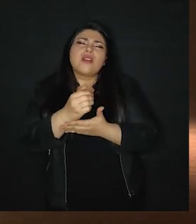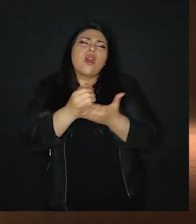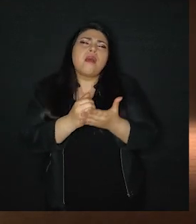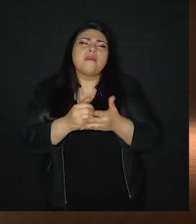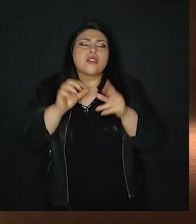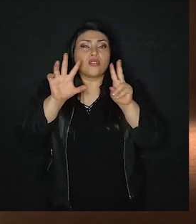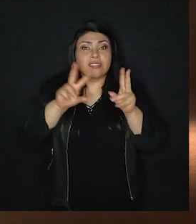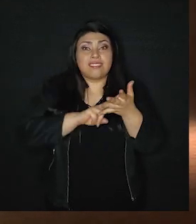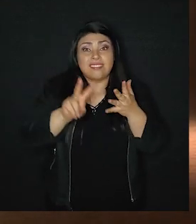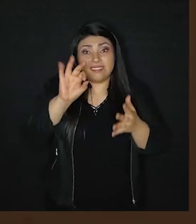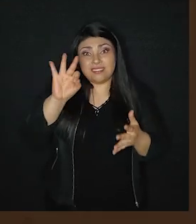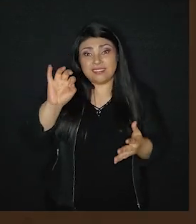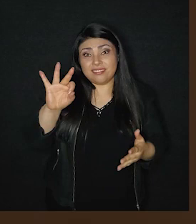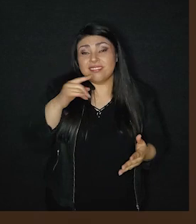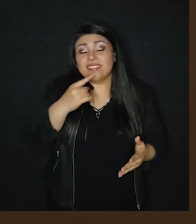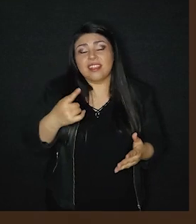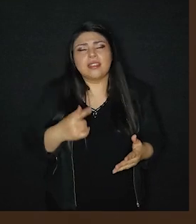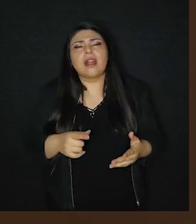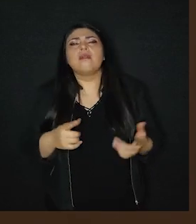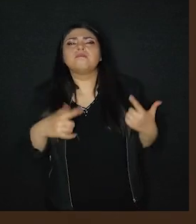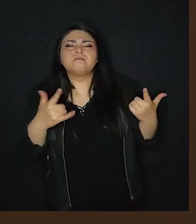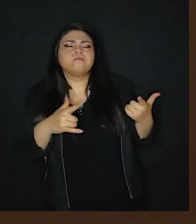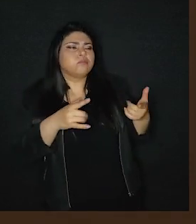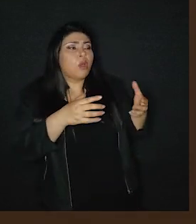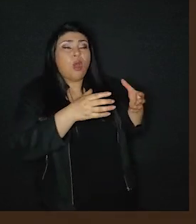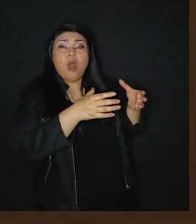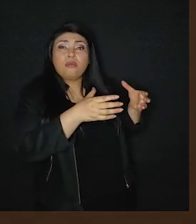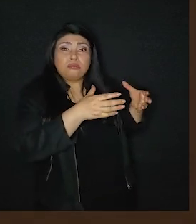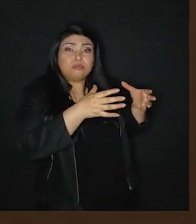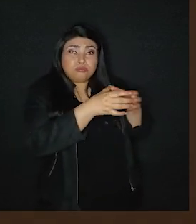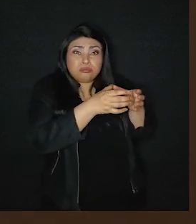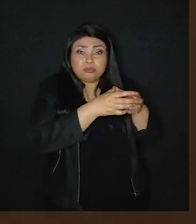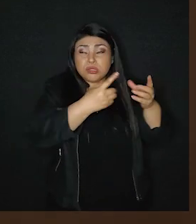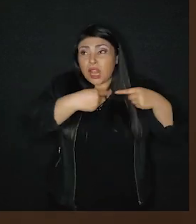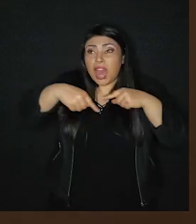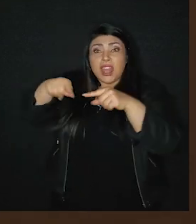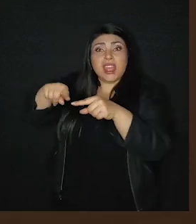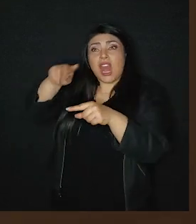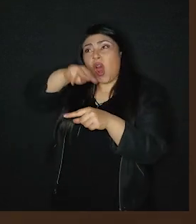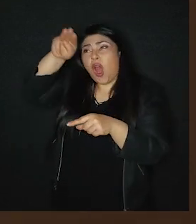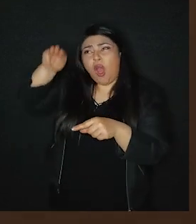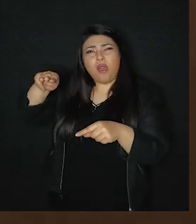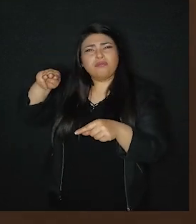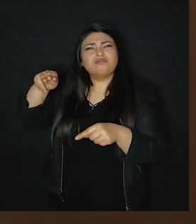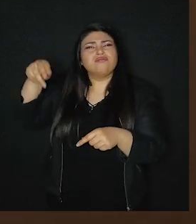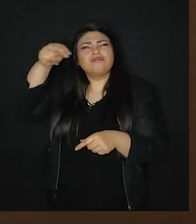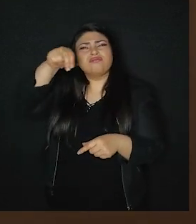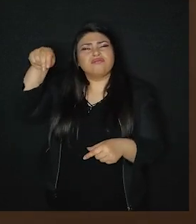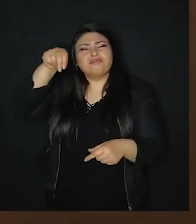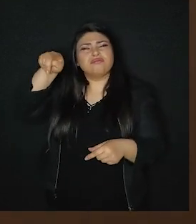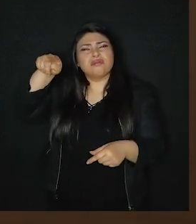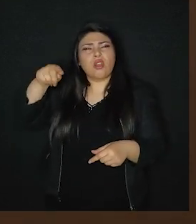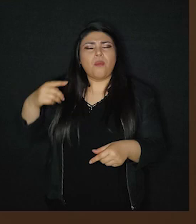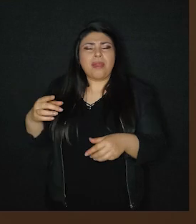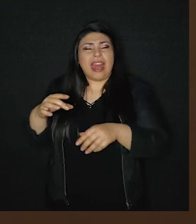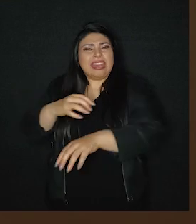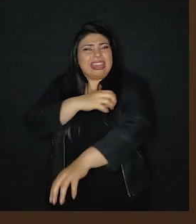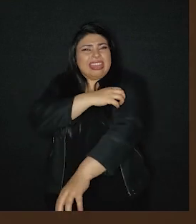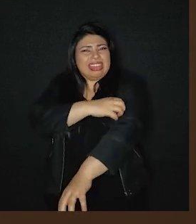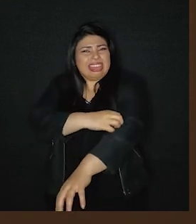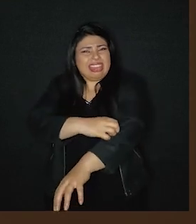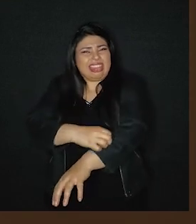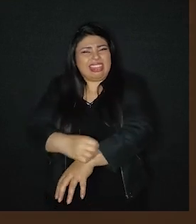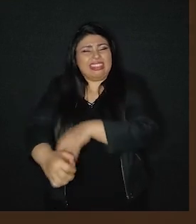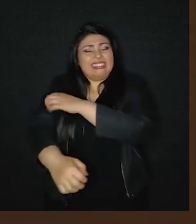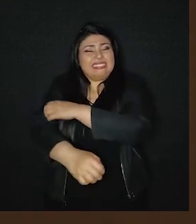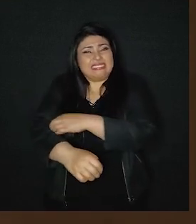dice así cuando llegaron a un lugar llamado gólgota que significa el lugar de la calavera leyeron haber vino mezclado con él pero después de probarlo